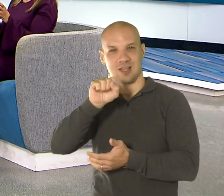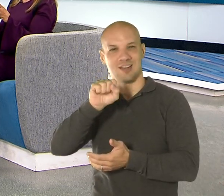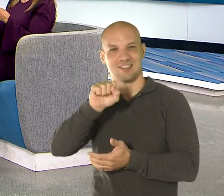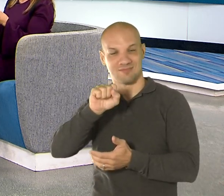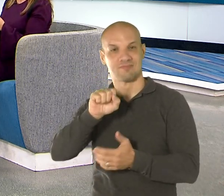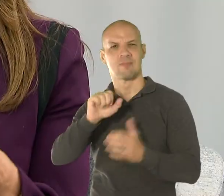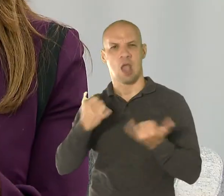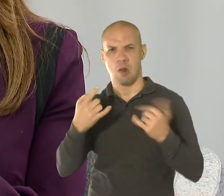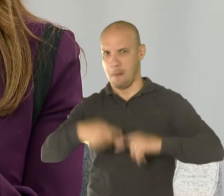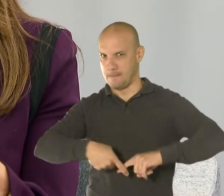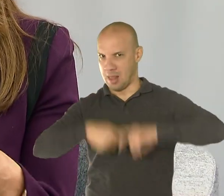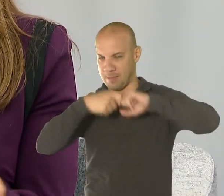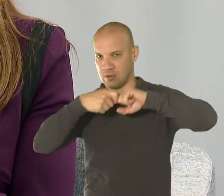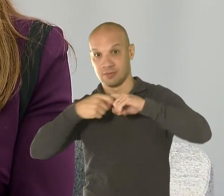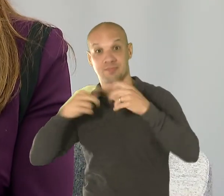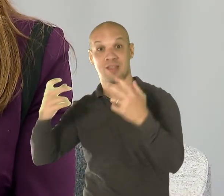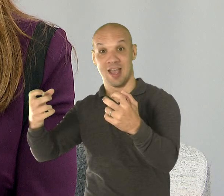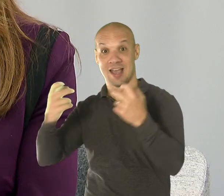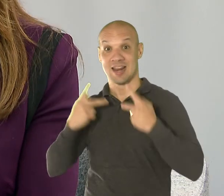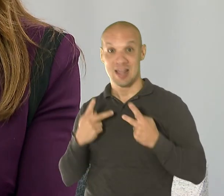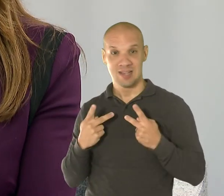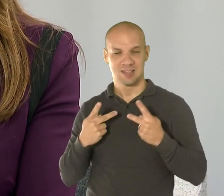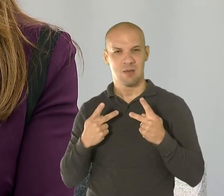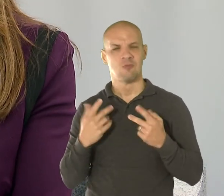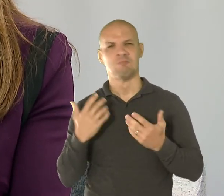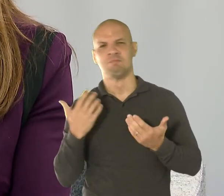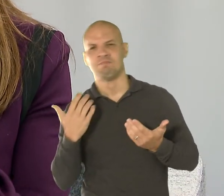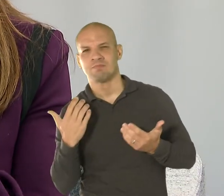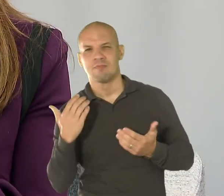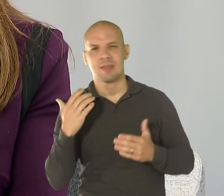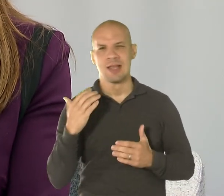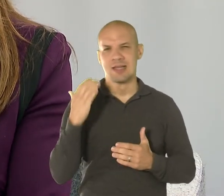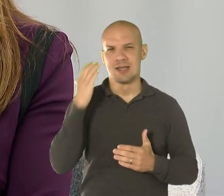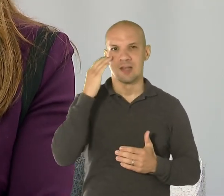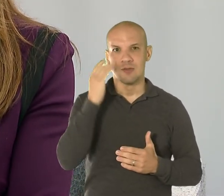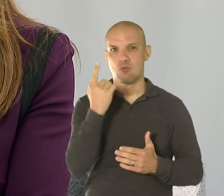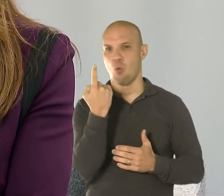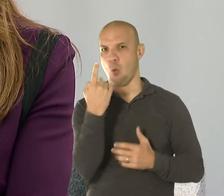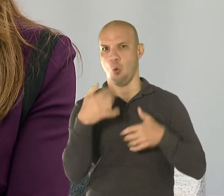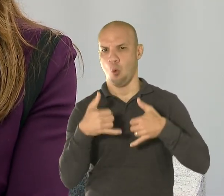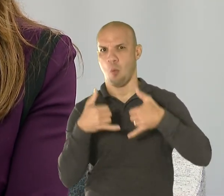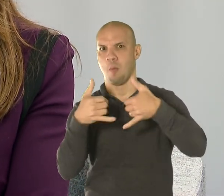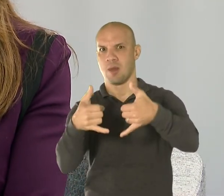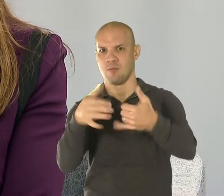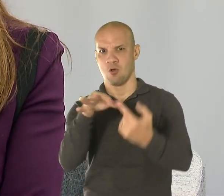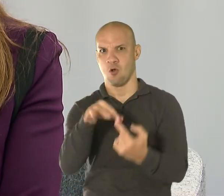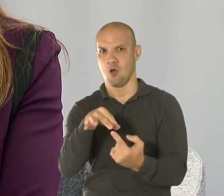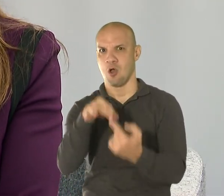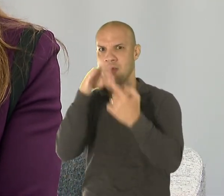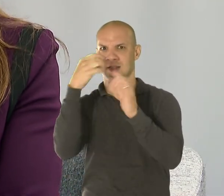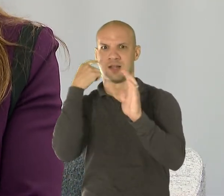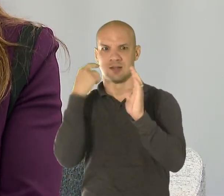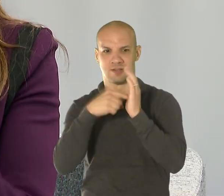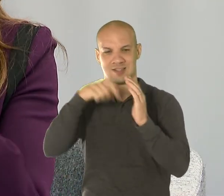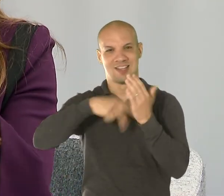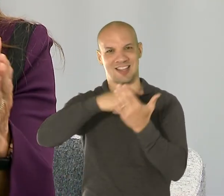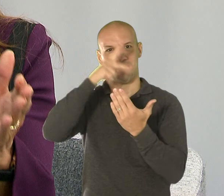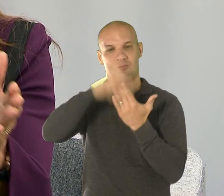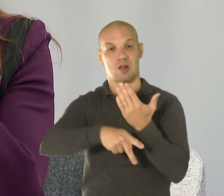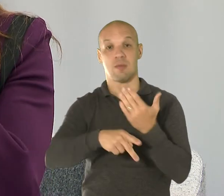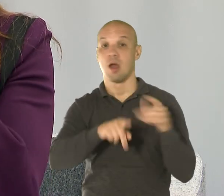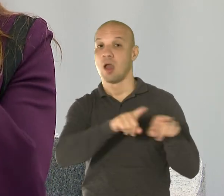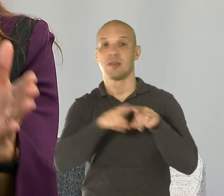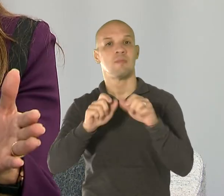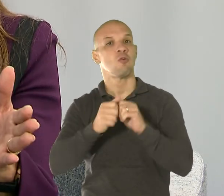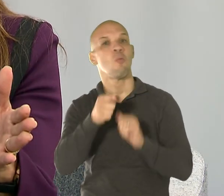a una pausa y vamos a regresar conociendo un premio, una distinción que ha logrado este programa, y también cómo